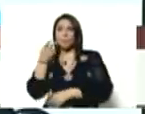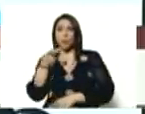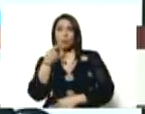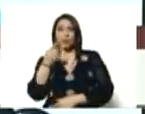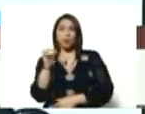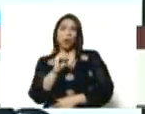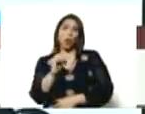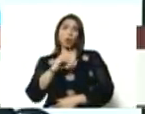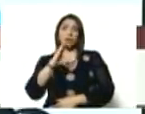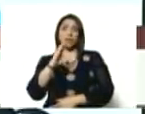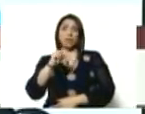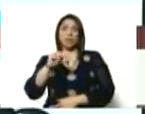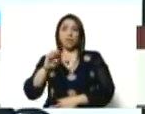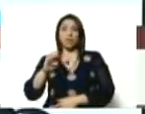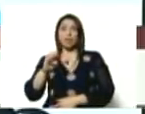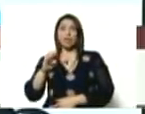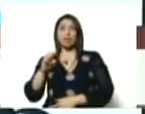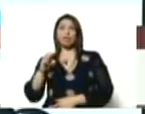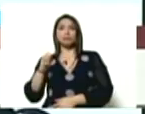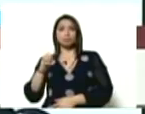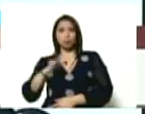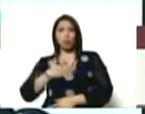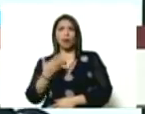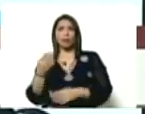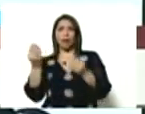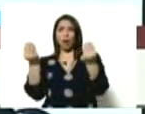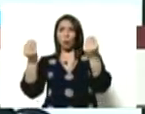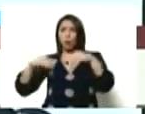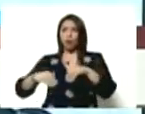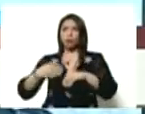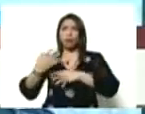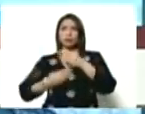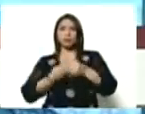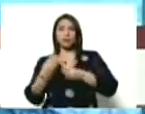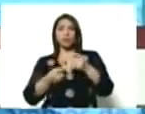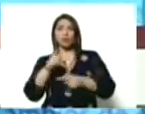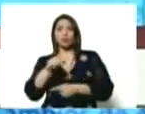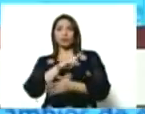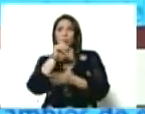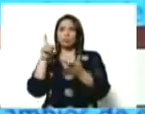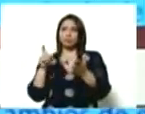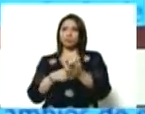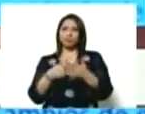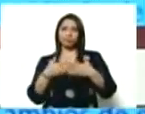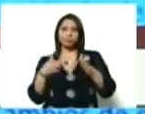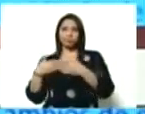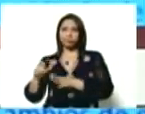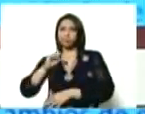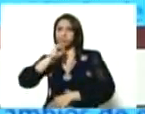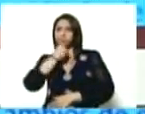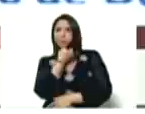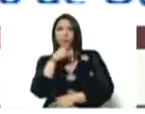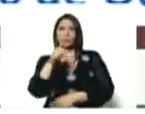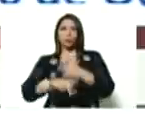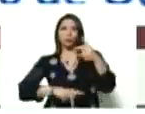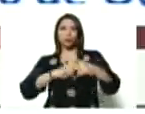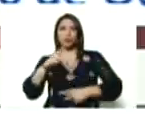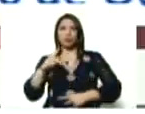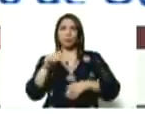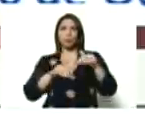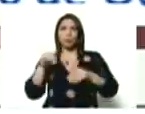pongan de acuerdo para hacerlo. Esa es la garantía absoluta que blinda este proceso de votación.